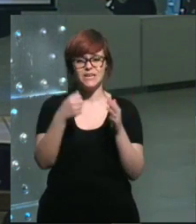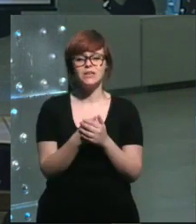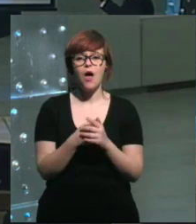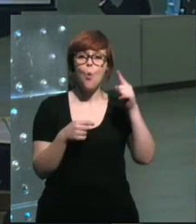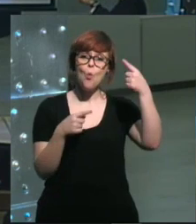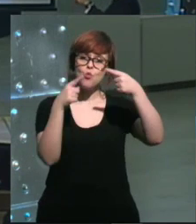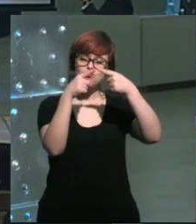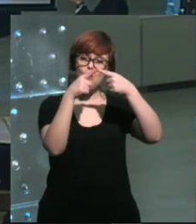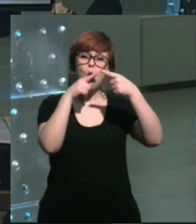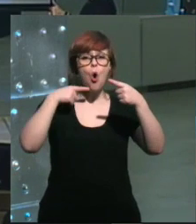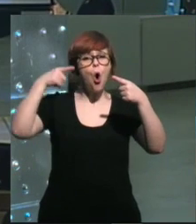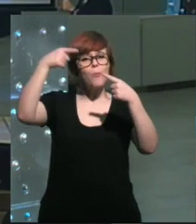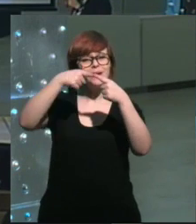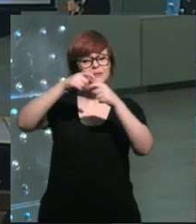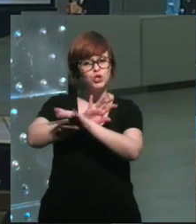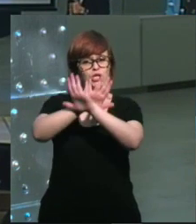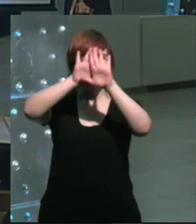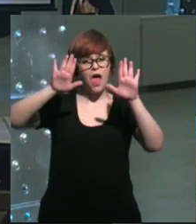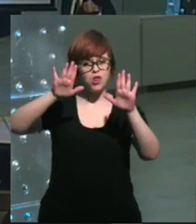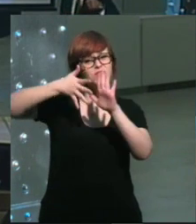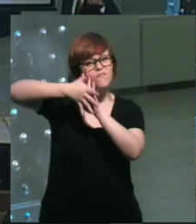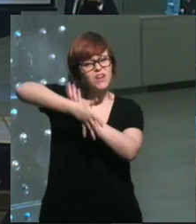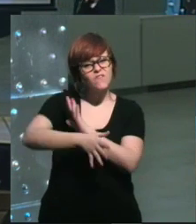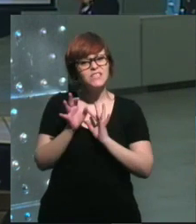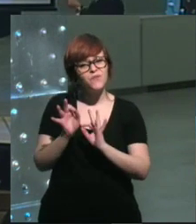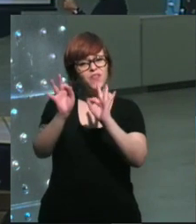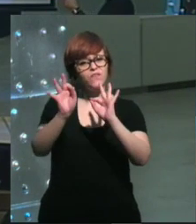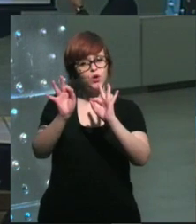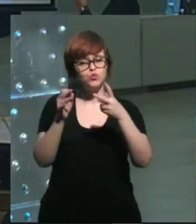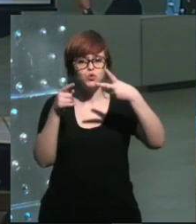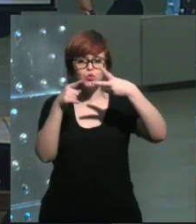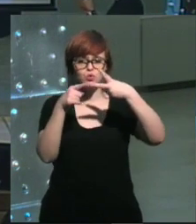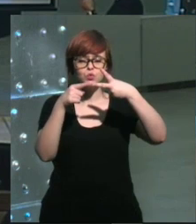los objetivos claros, definibles, específicos. Luego hablamos,